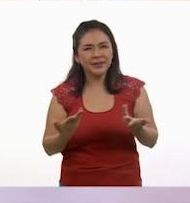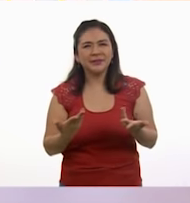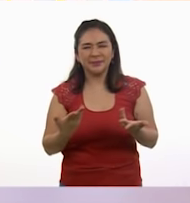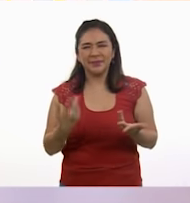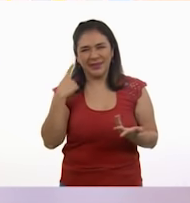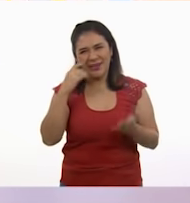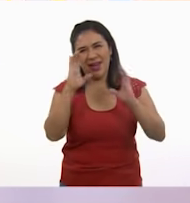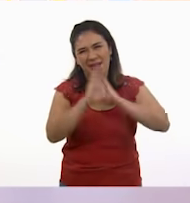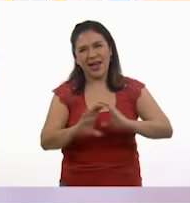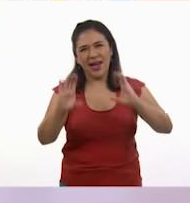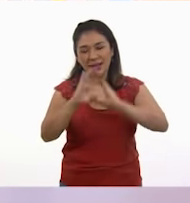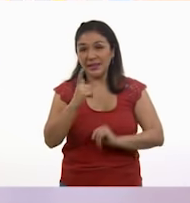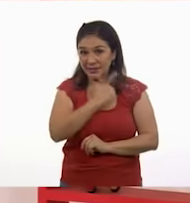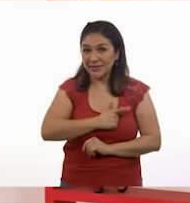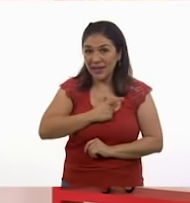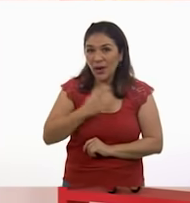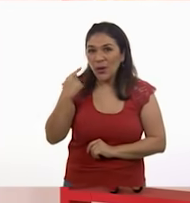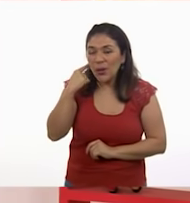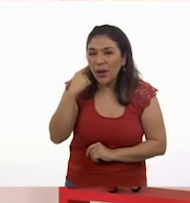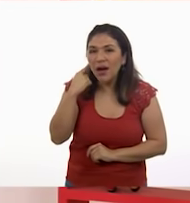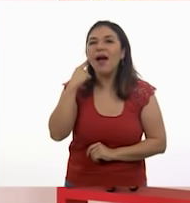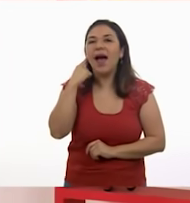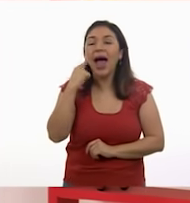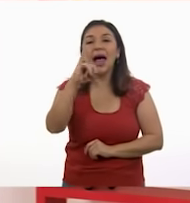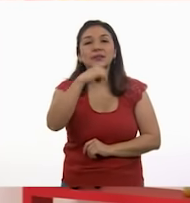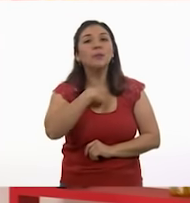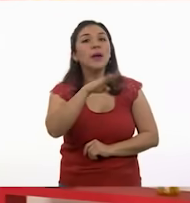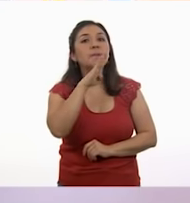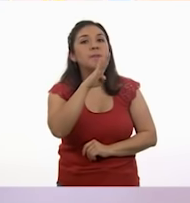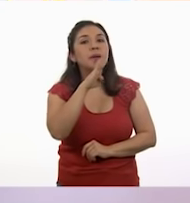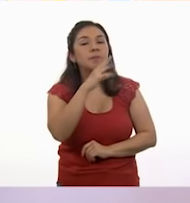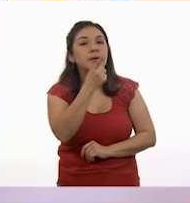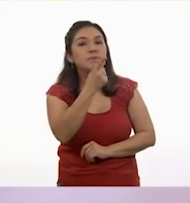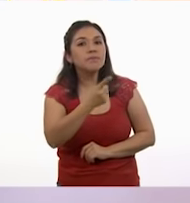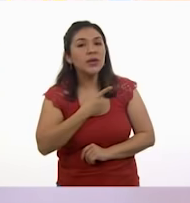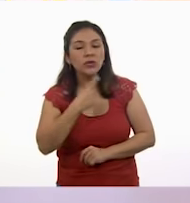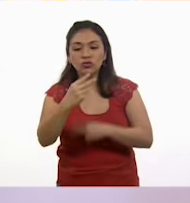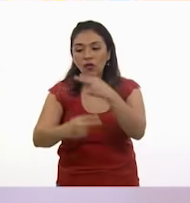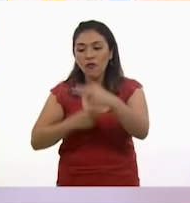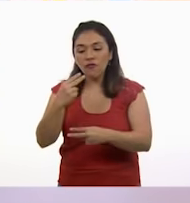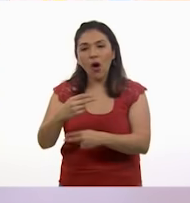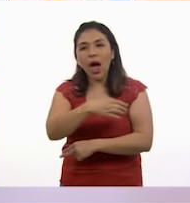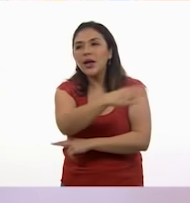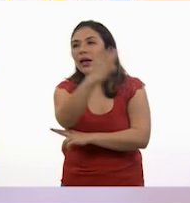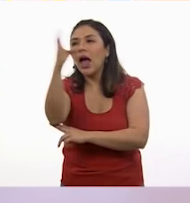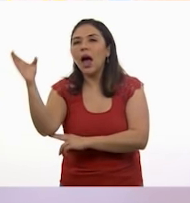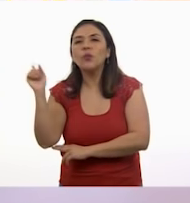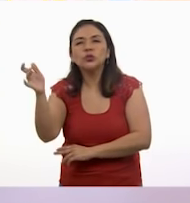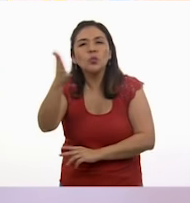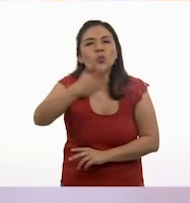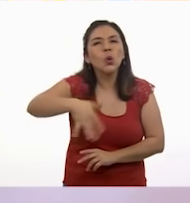y mi mamá me dijo que salir al campo a buscar amores